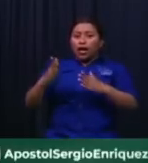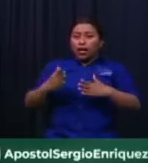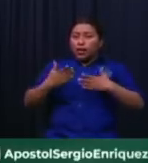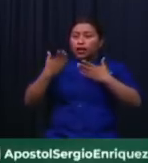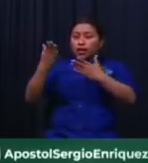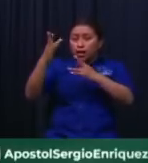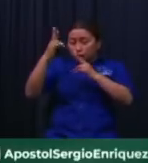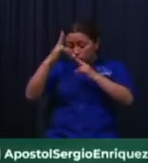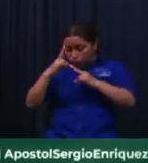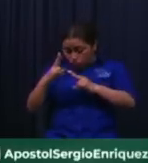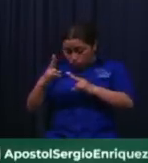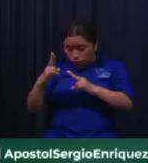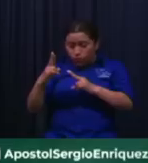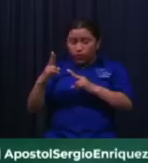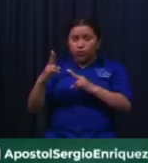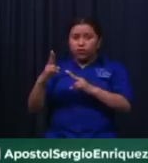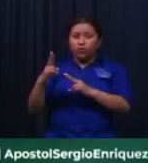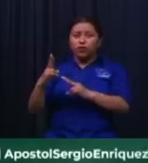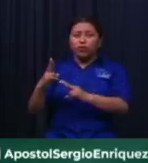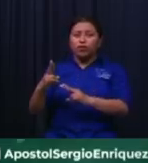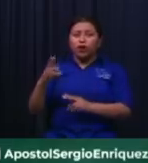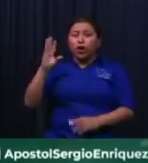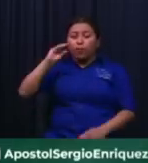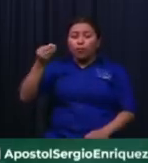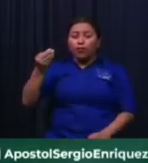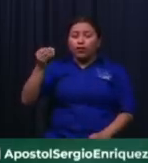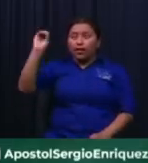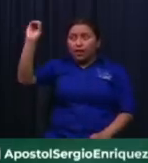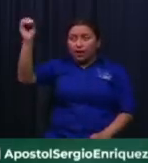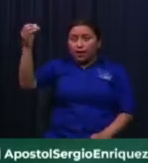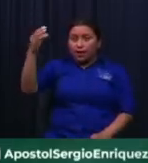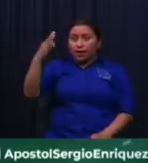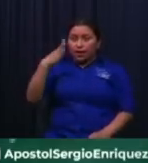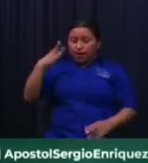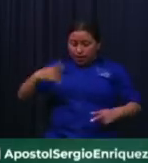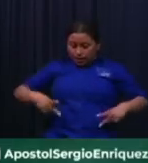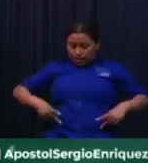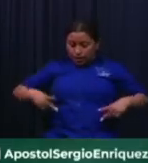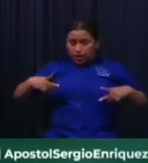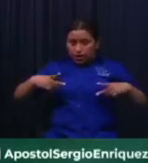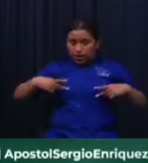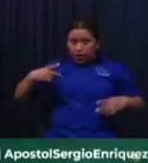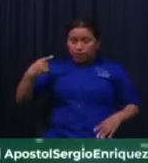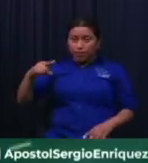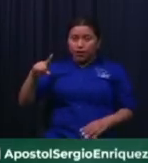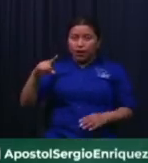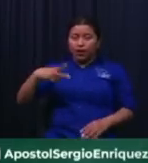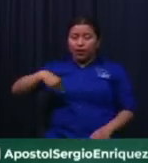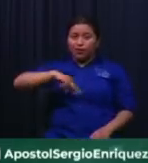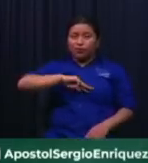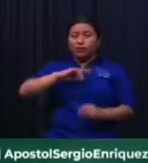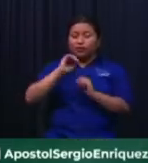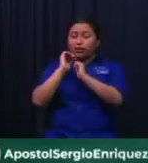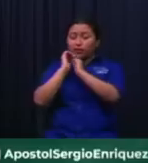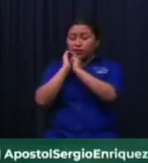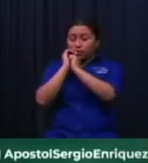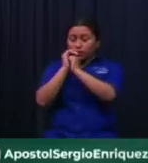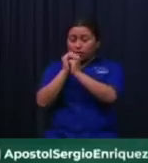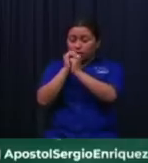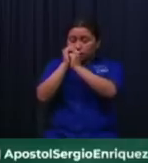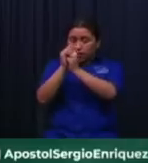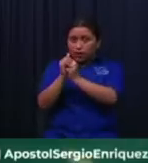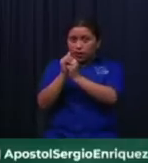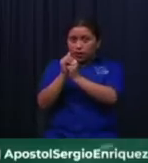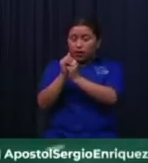a coheredera de la gracia de la vida, para que vuestras oraciones no sean estorbadas. Miren,